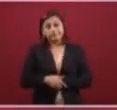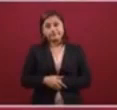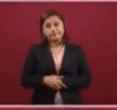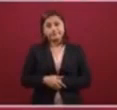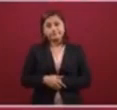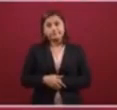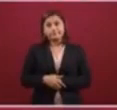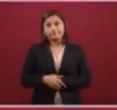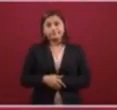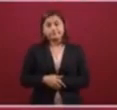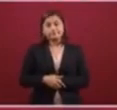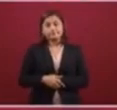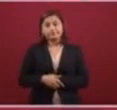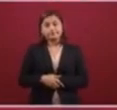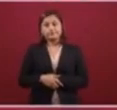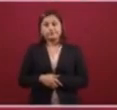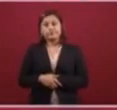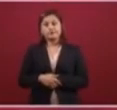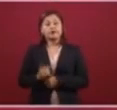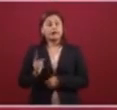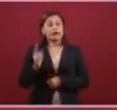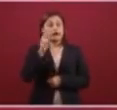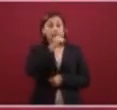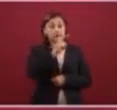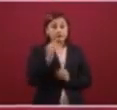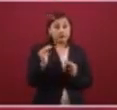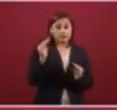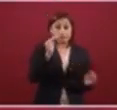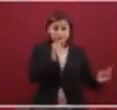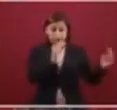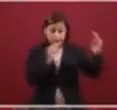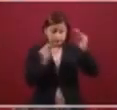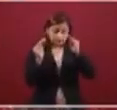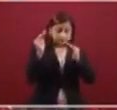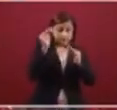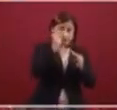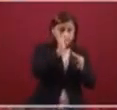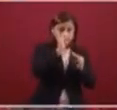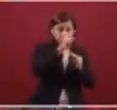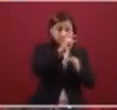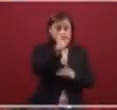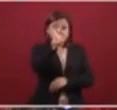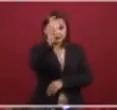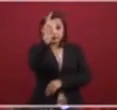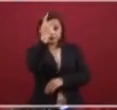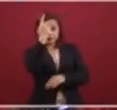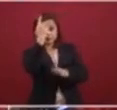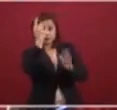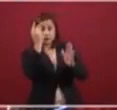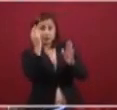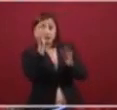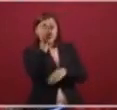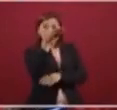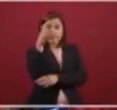el cerro que aparece en el escudo de san luís potosí